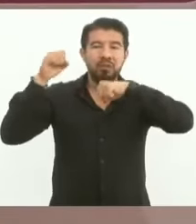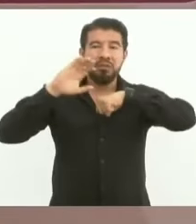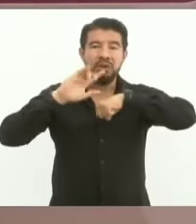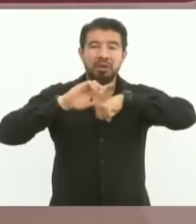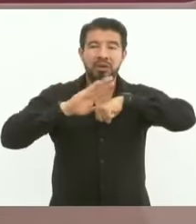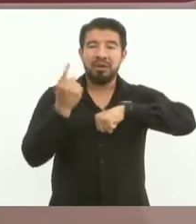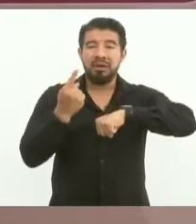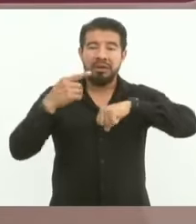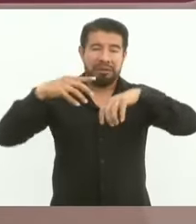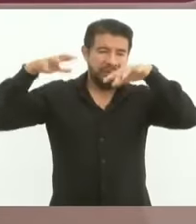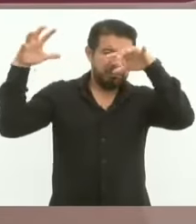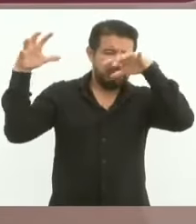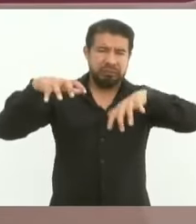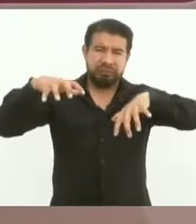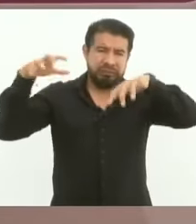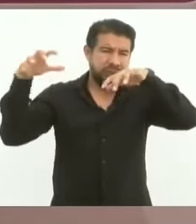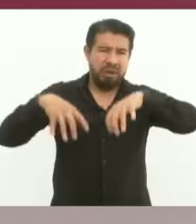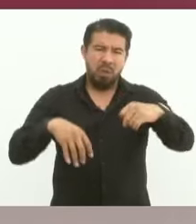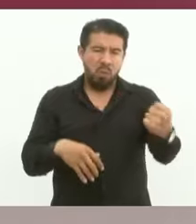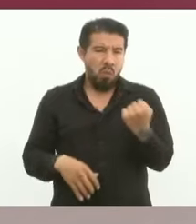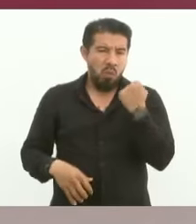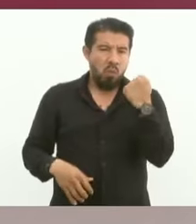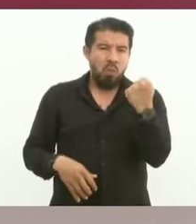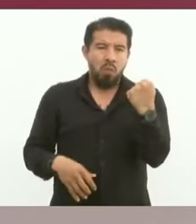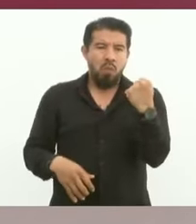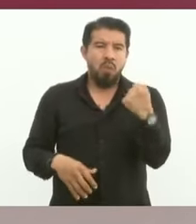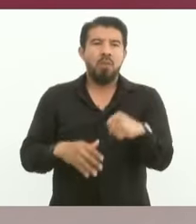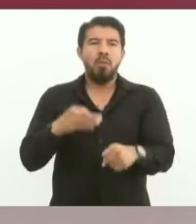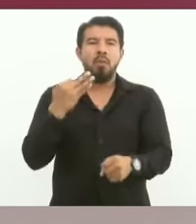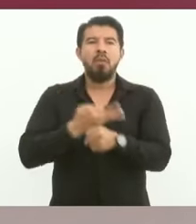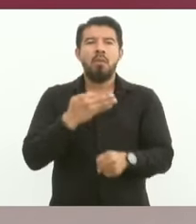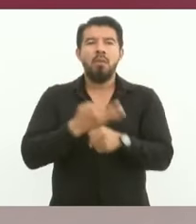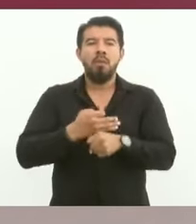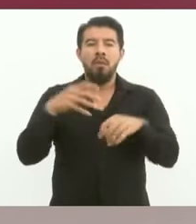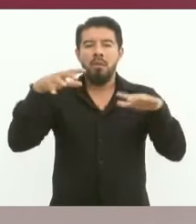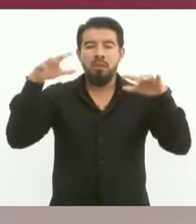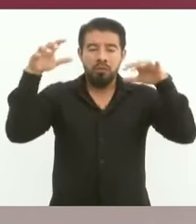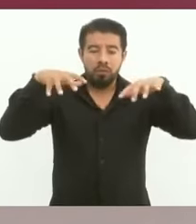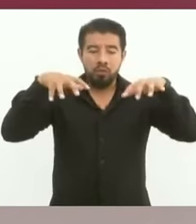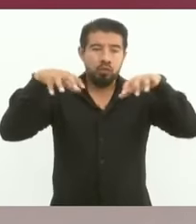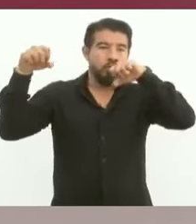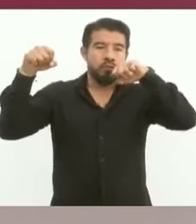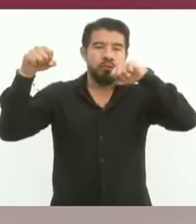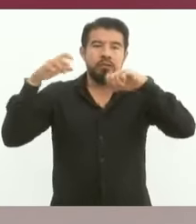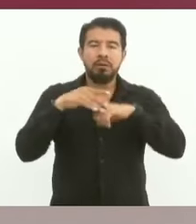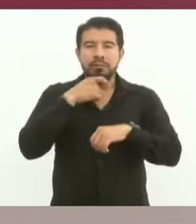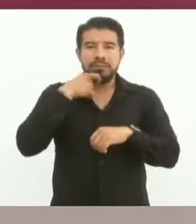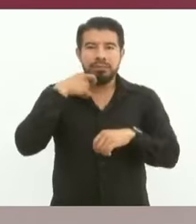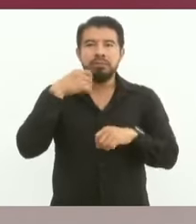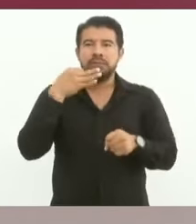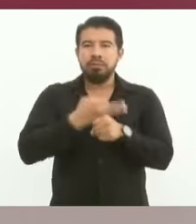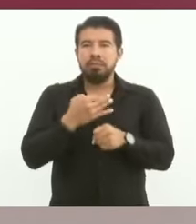viene el agua con más fuerza. Entonces, aprovechar ahora para terminar el Rizo de Oro